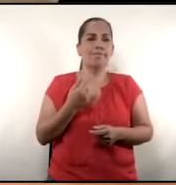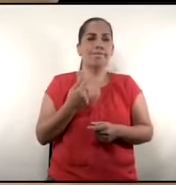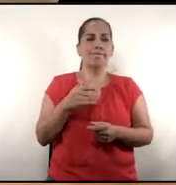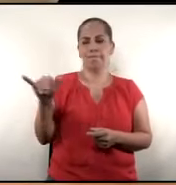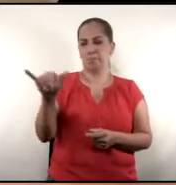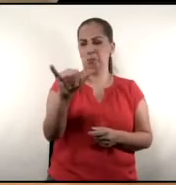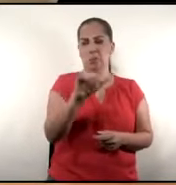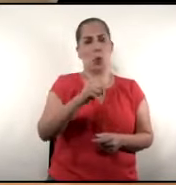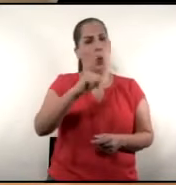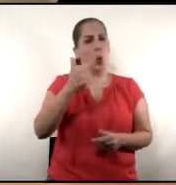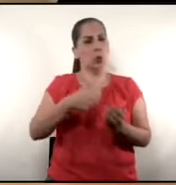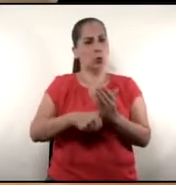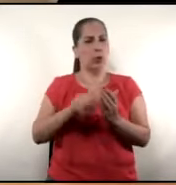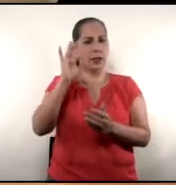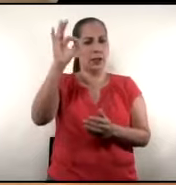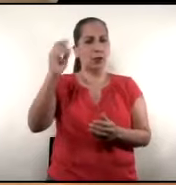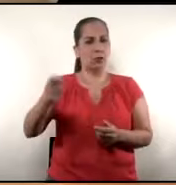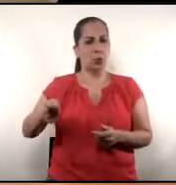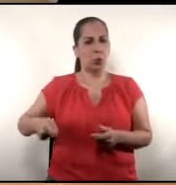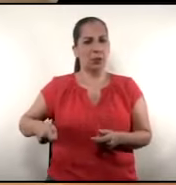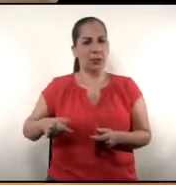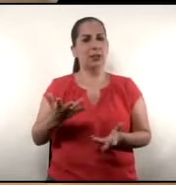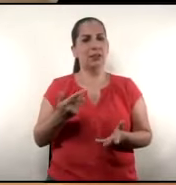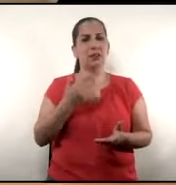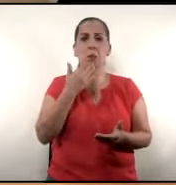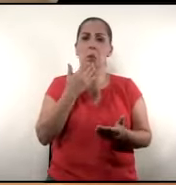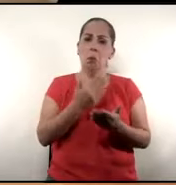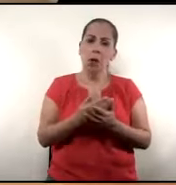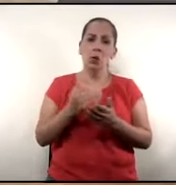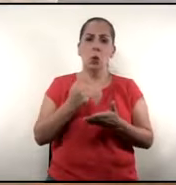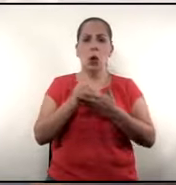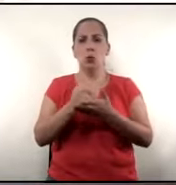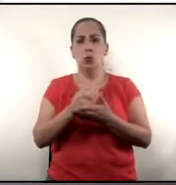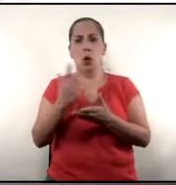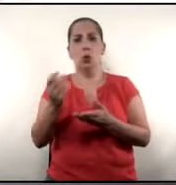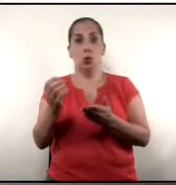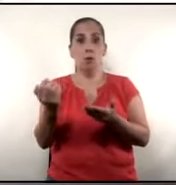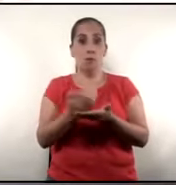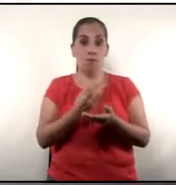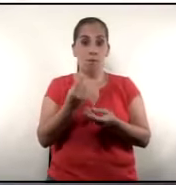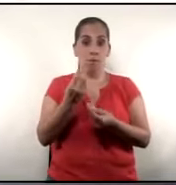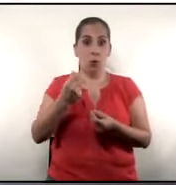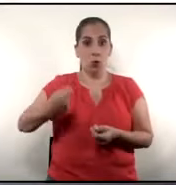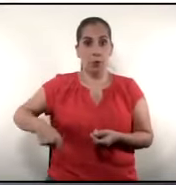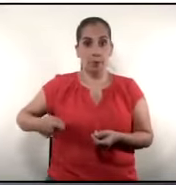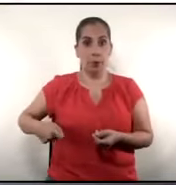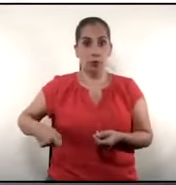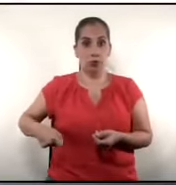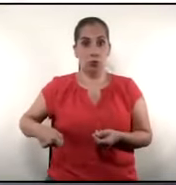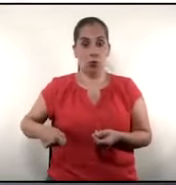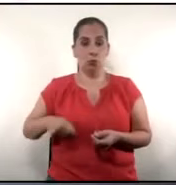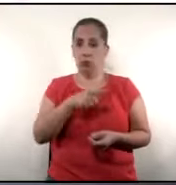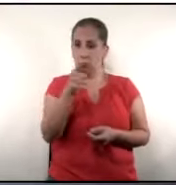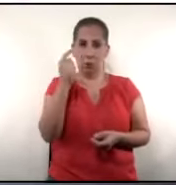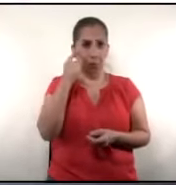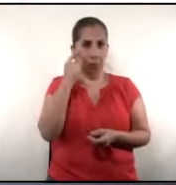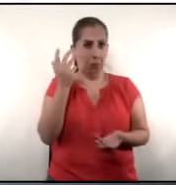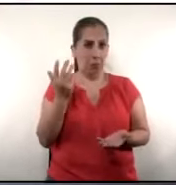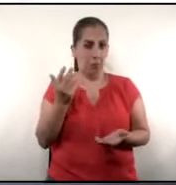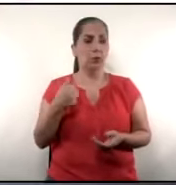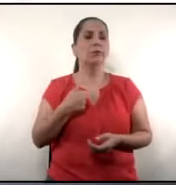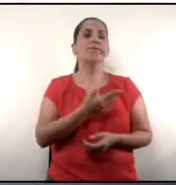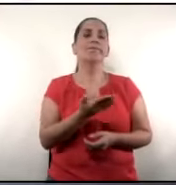de que es bueno, sería necesario recurrir a los dineros de los fondos de pensiones. ¿A usted le suena esa idea? De hecho, nosotros